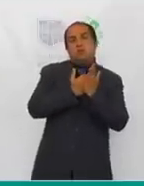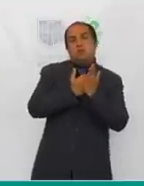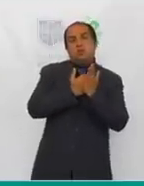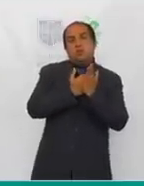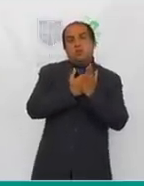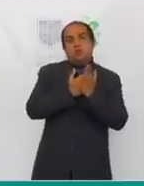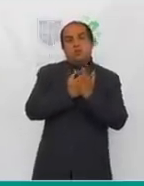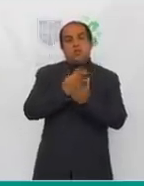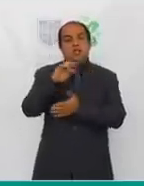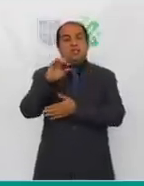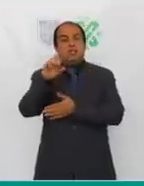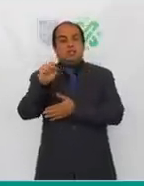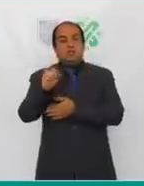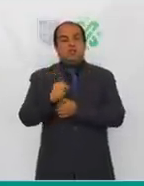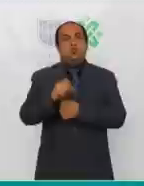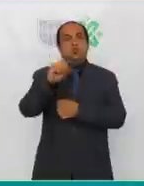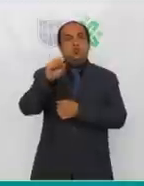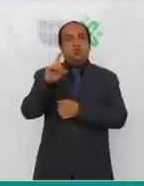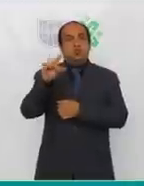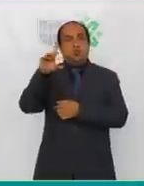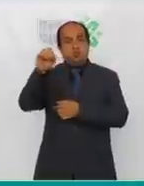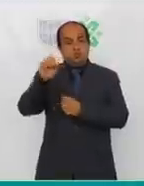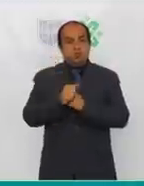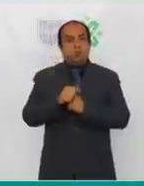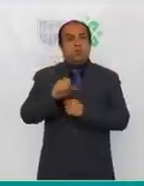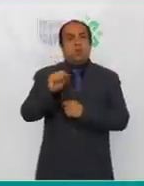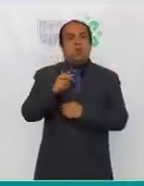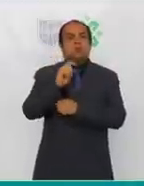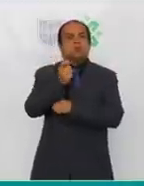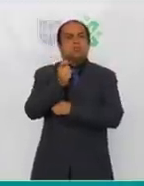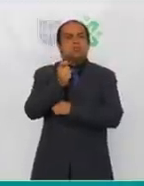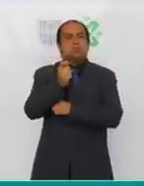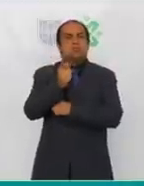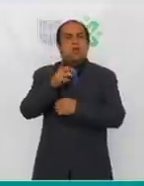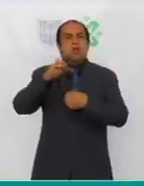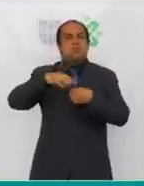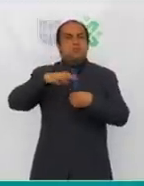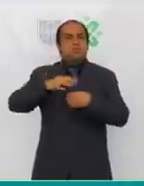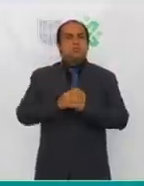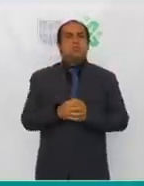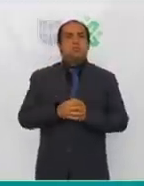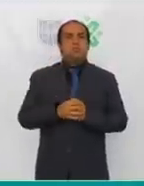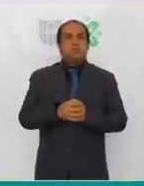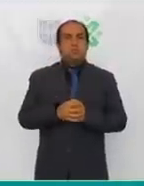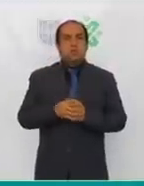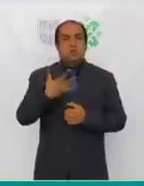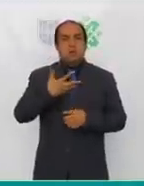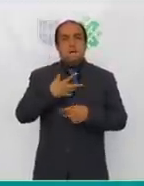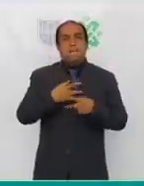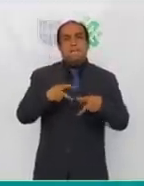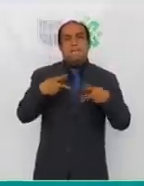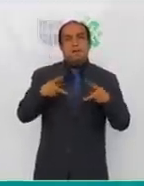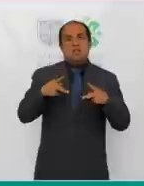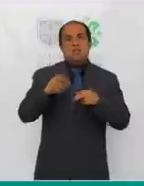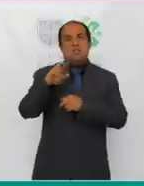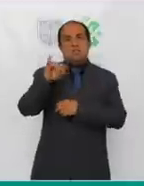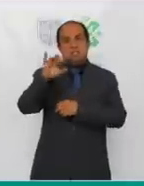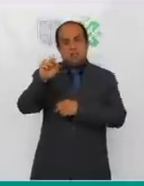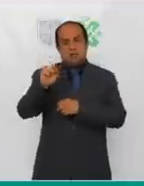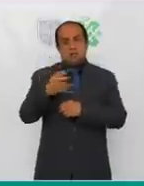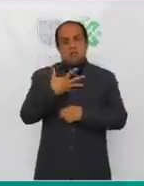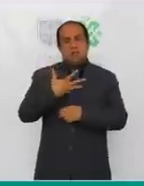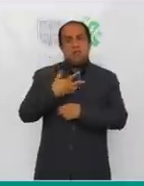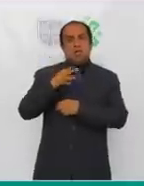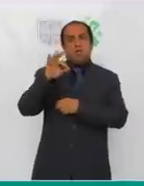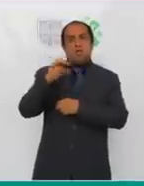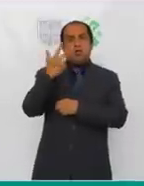residuos sólidos. Ahora veremos lo que esto implica en cuanto a ahorros. Ahí viene lo que van a ser las ventas de reciclables, van a ser cerca de 48